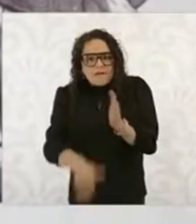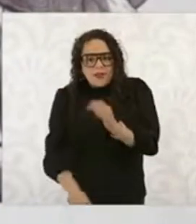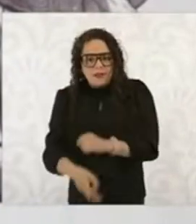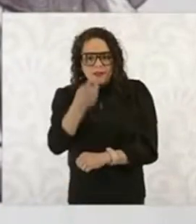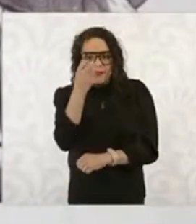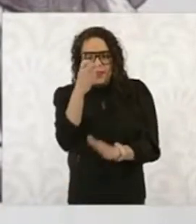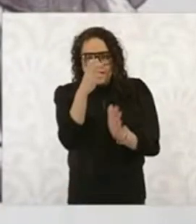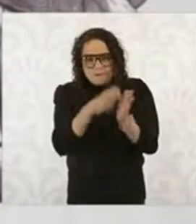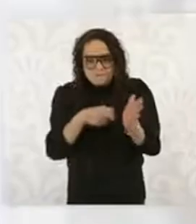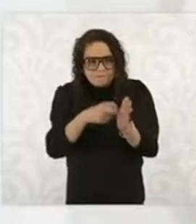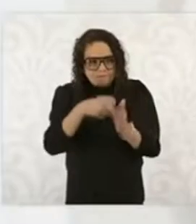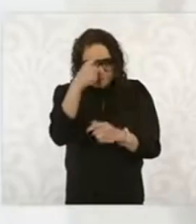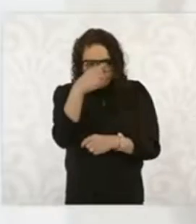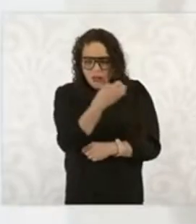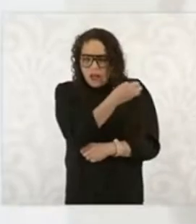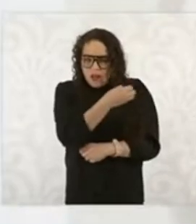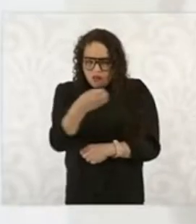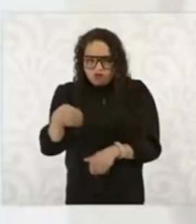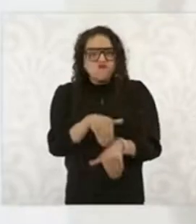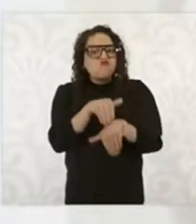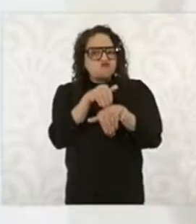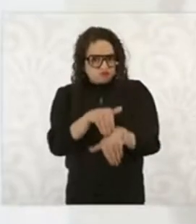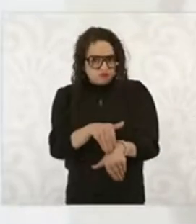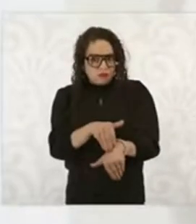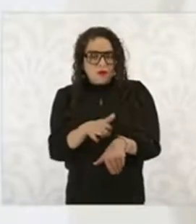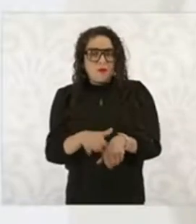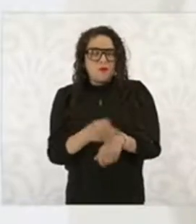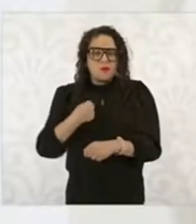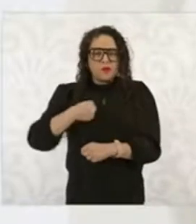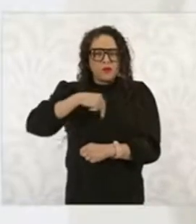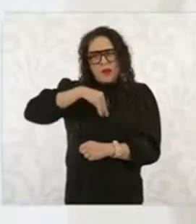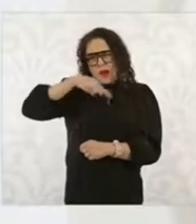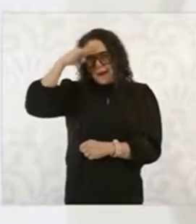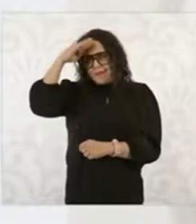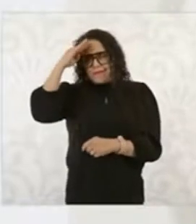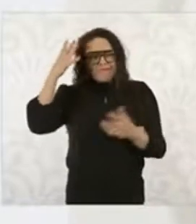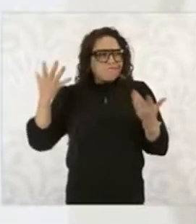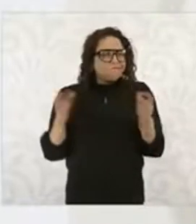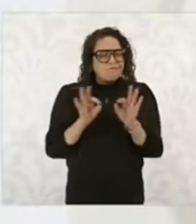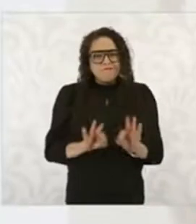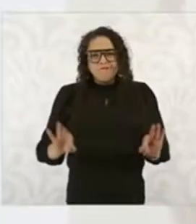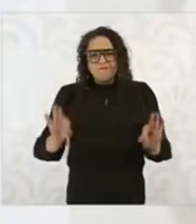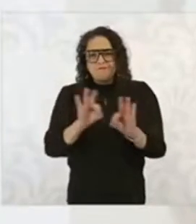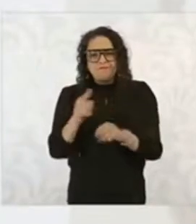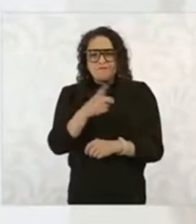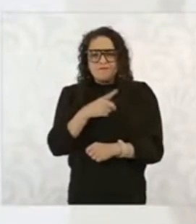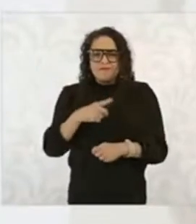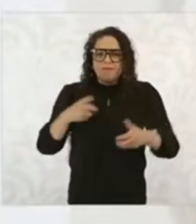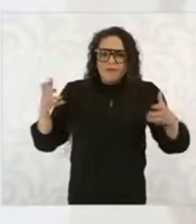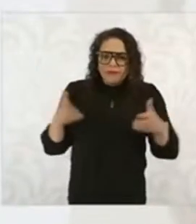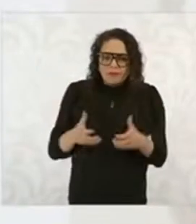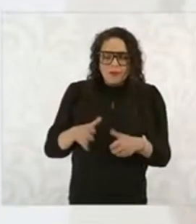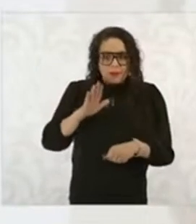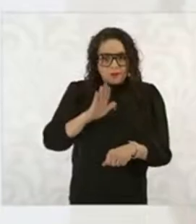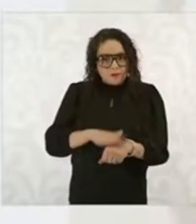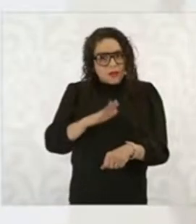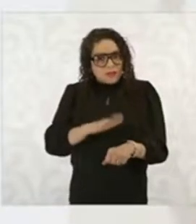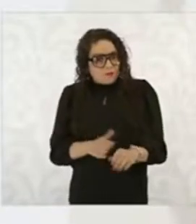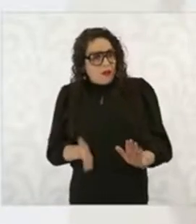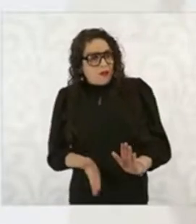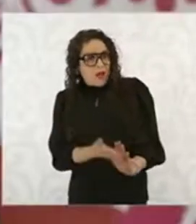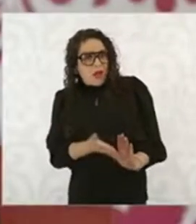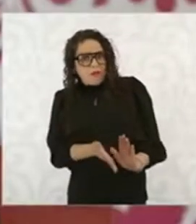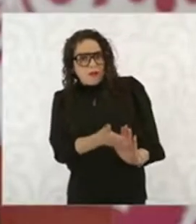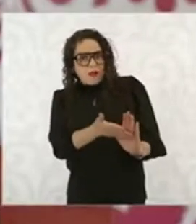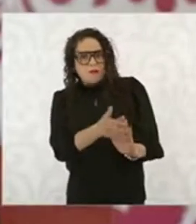orden. Y nosotros cuando llegamos dijimos, bueno, una de las tareas más importantes no solo es seguir haciendo obras, sino poner en orden